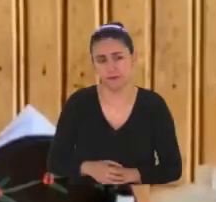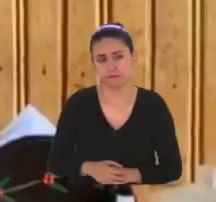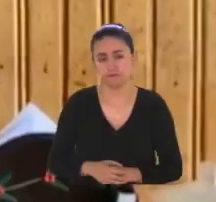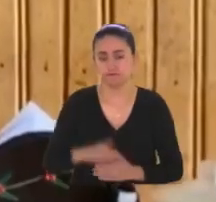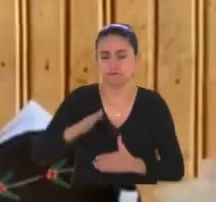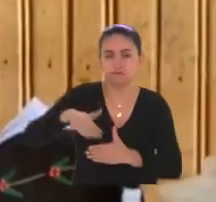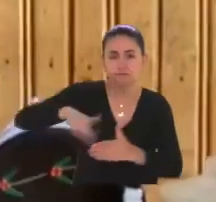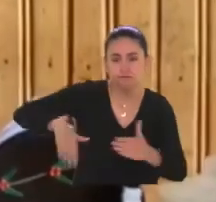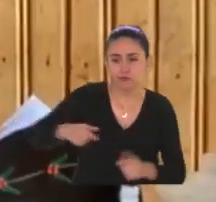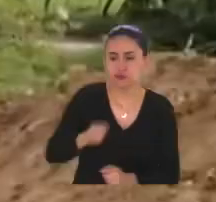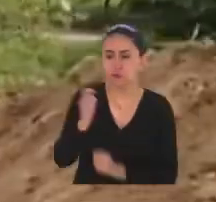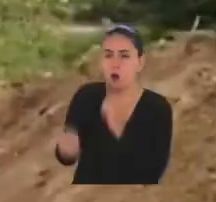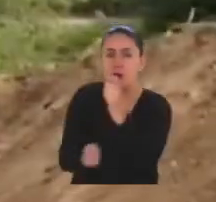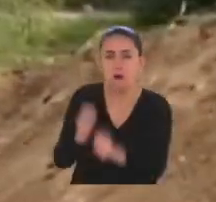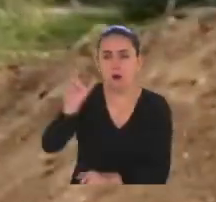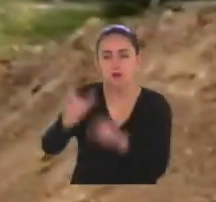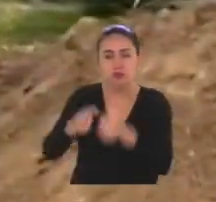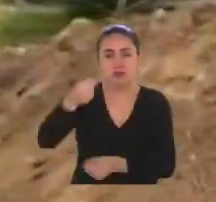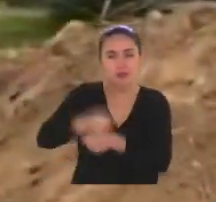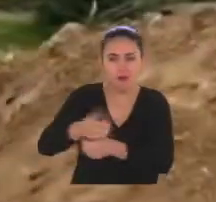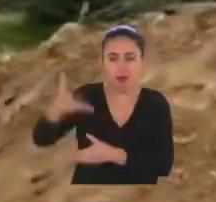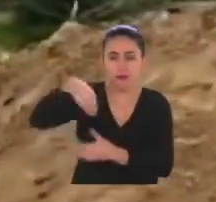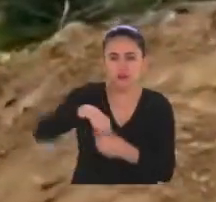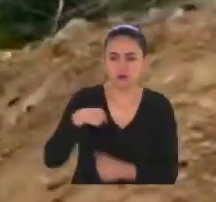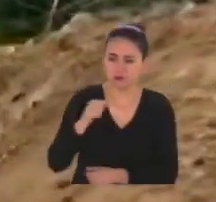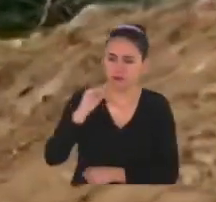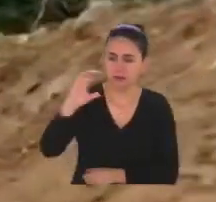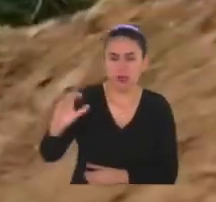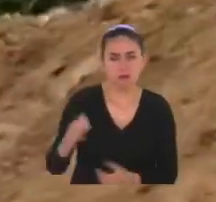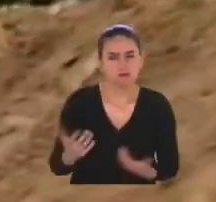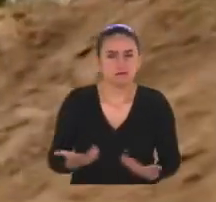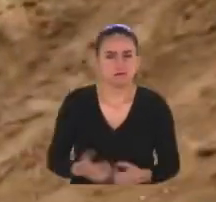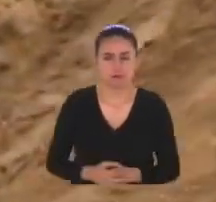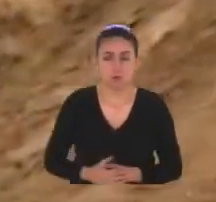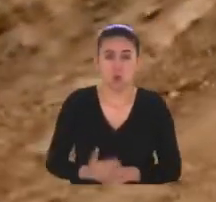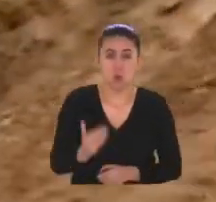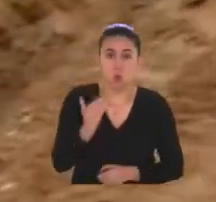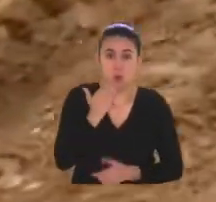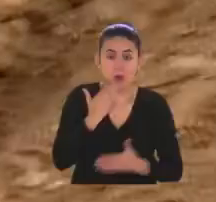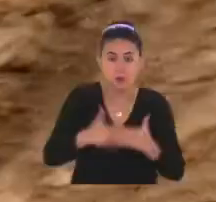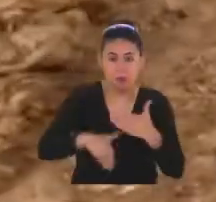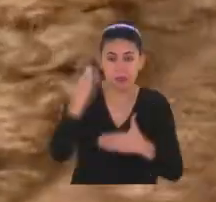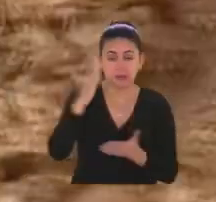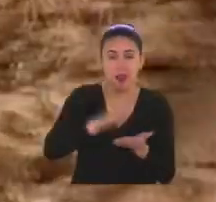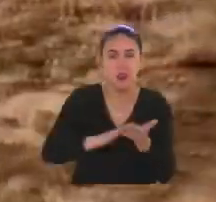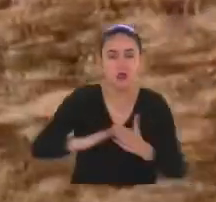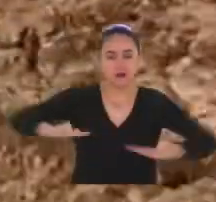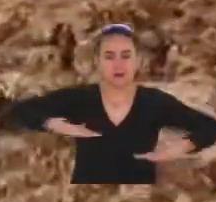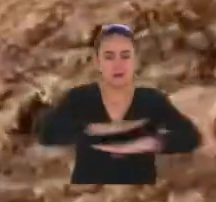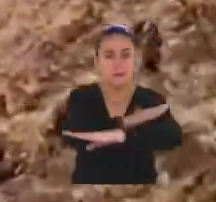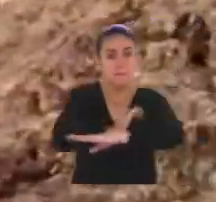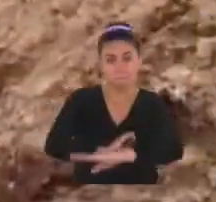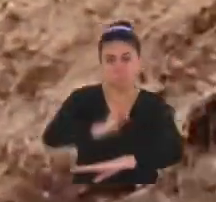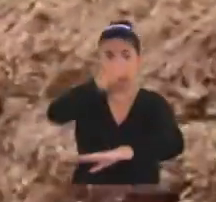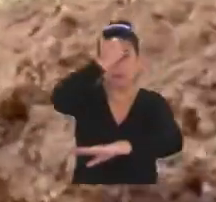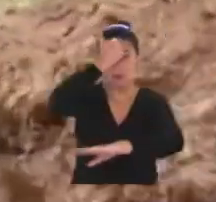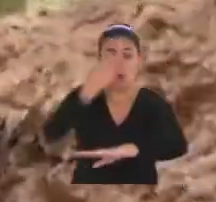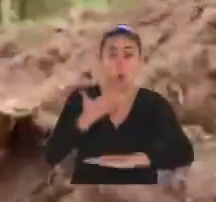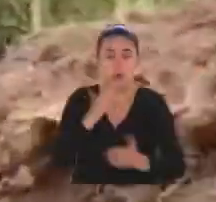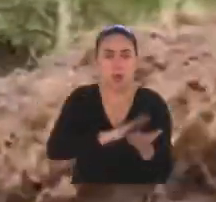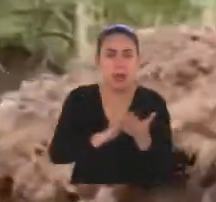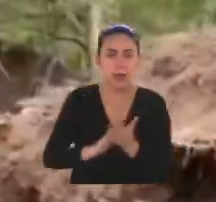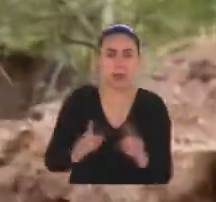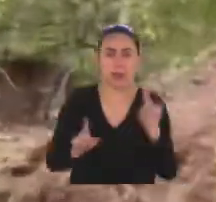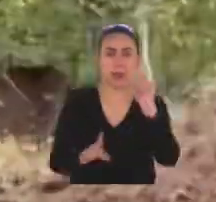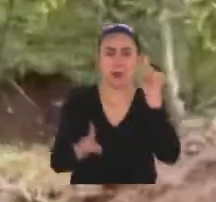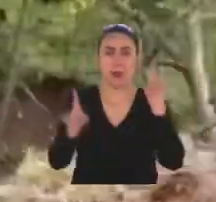las trabajadoras. Aún no se conoce cuándo comenzarán los arreglos de la vía principal de ingreso a los municipios de